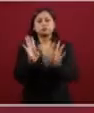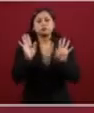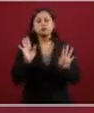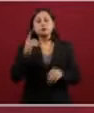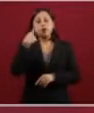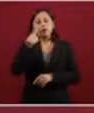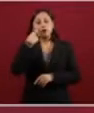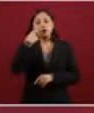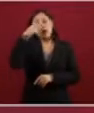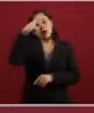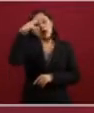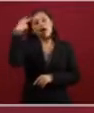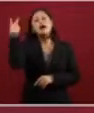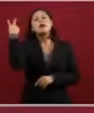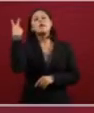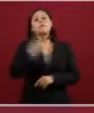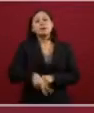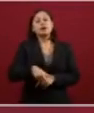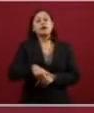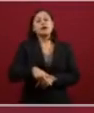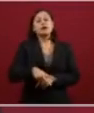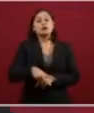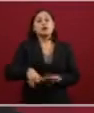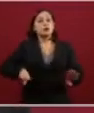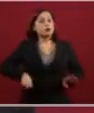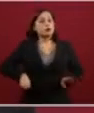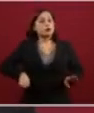ha dicho a los golpes militares, golpes.